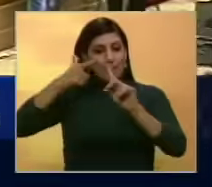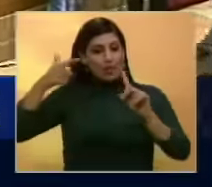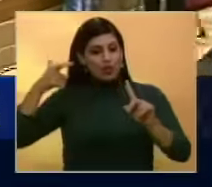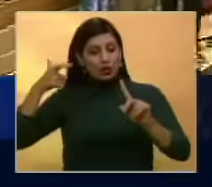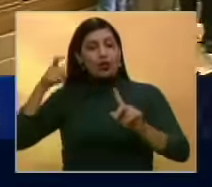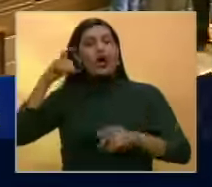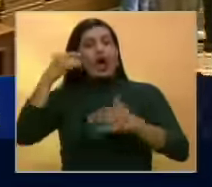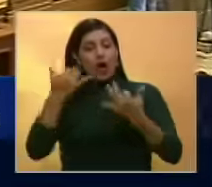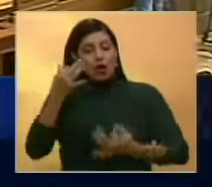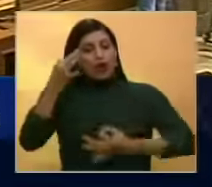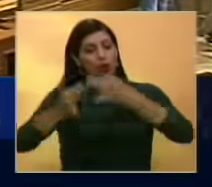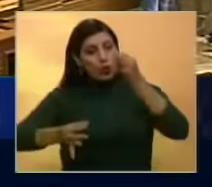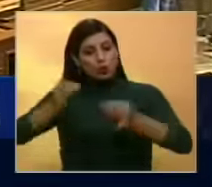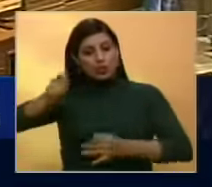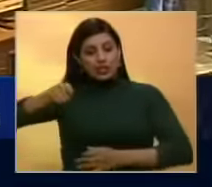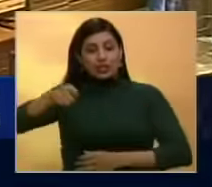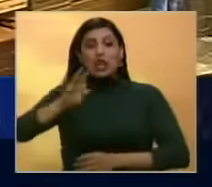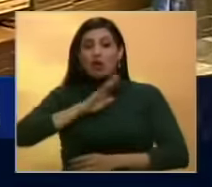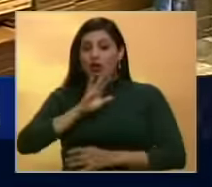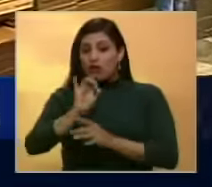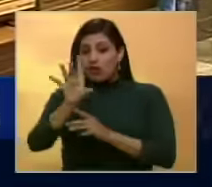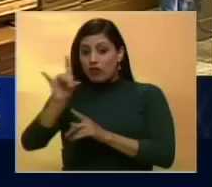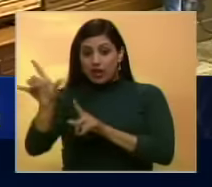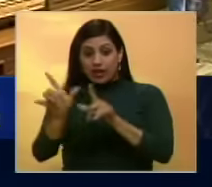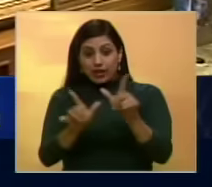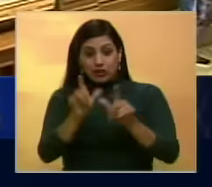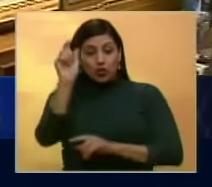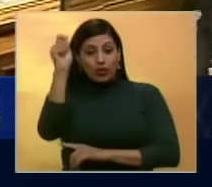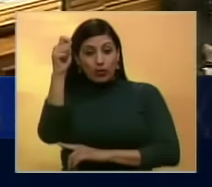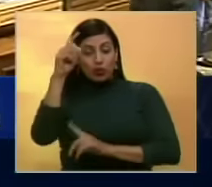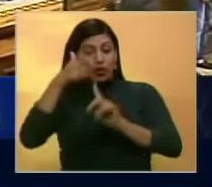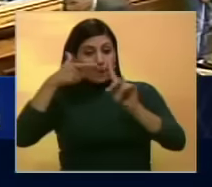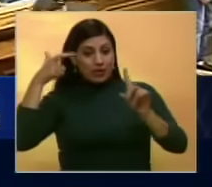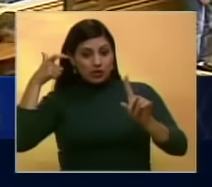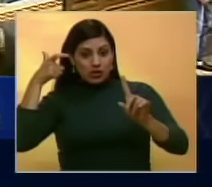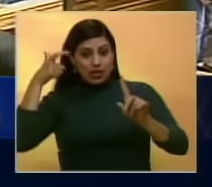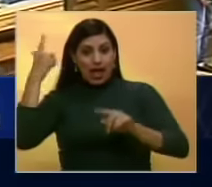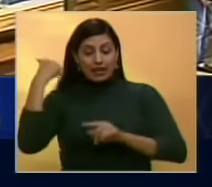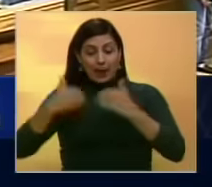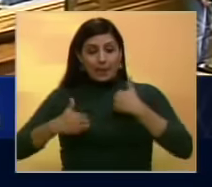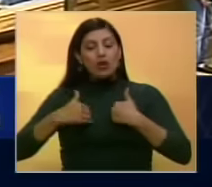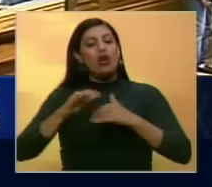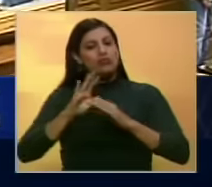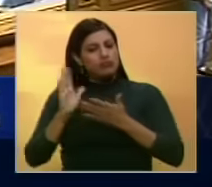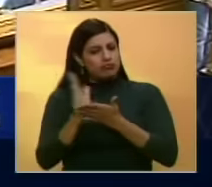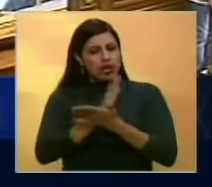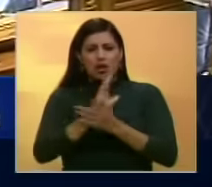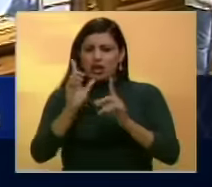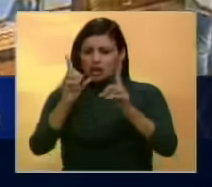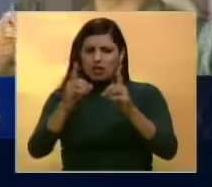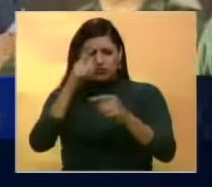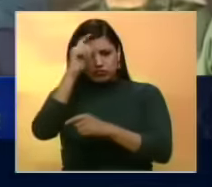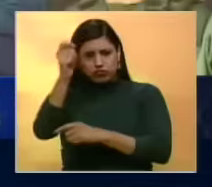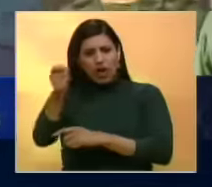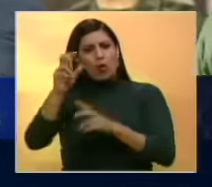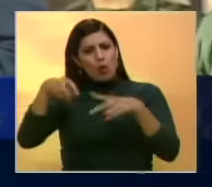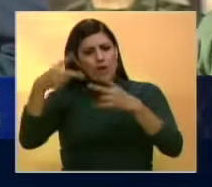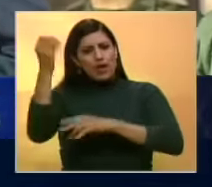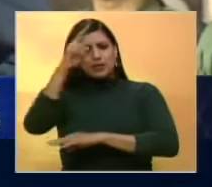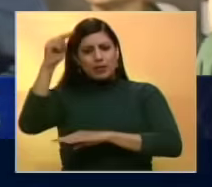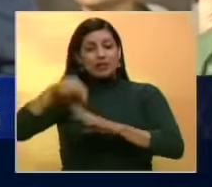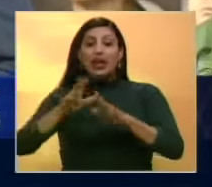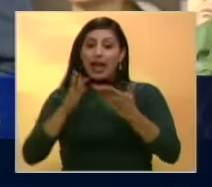el ts hoto manifestó que al haberse desincorporado los parlamentarios imputados este miércoles cesó la omisión de las decisiones de la asamblea nacional